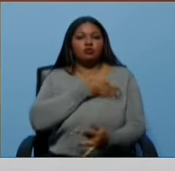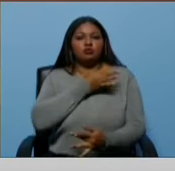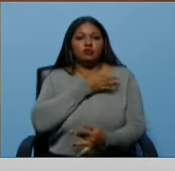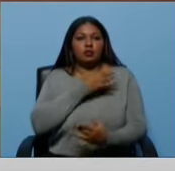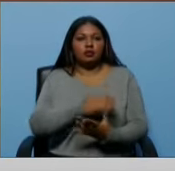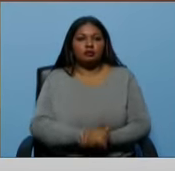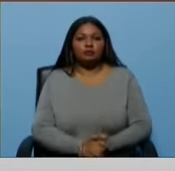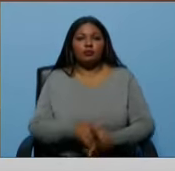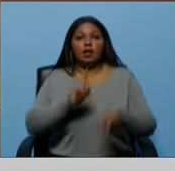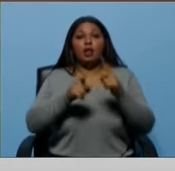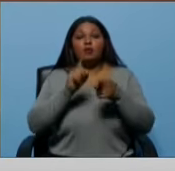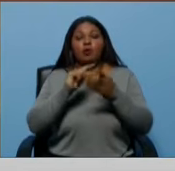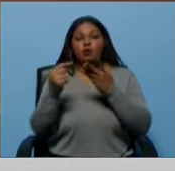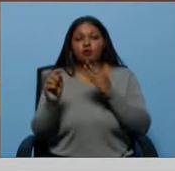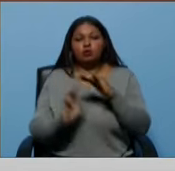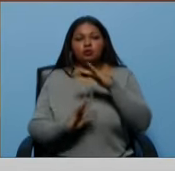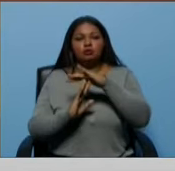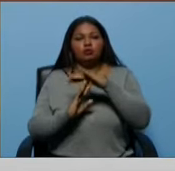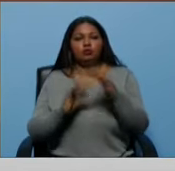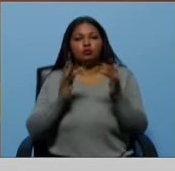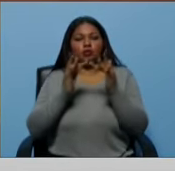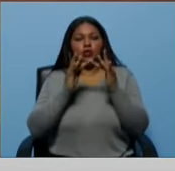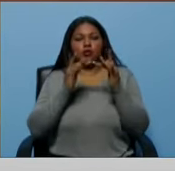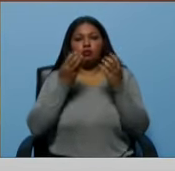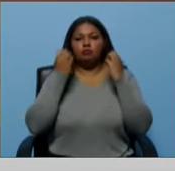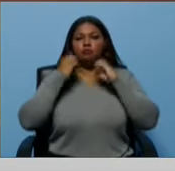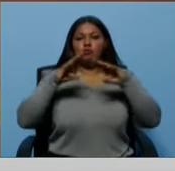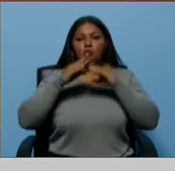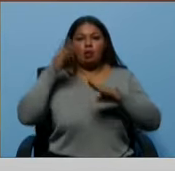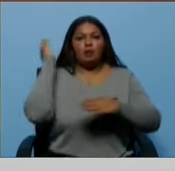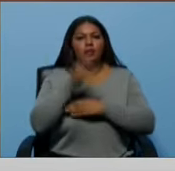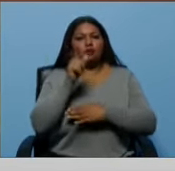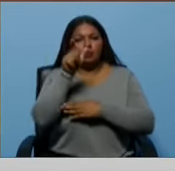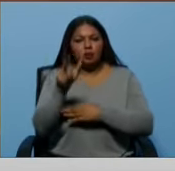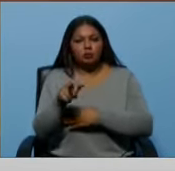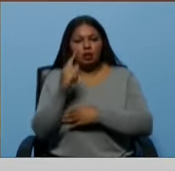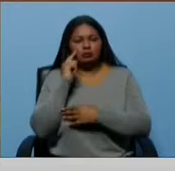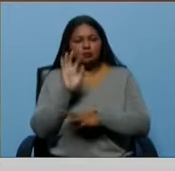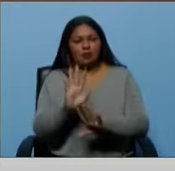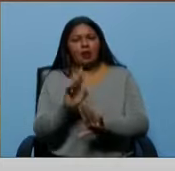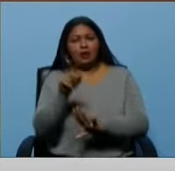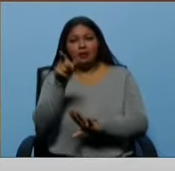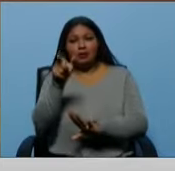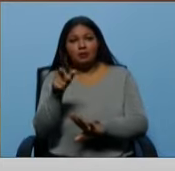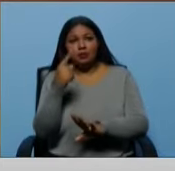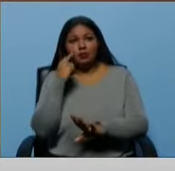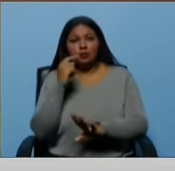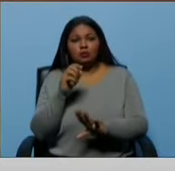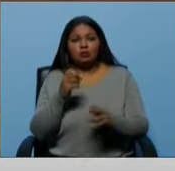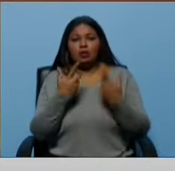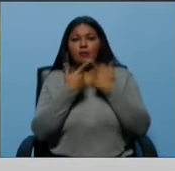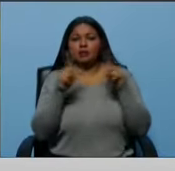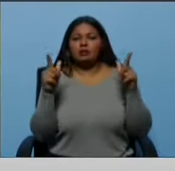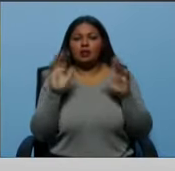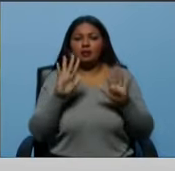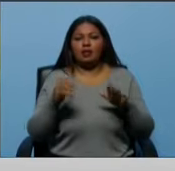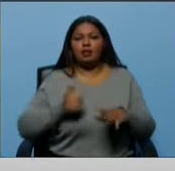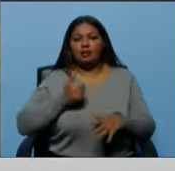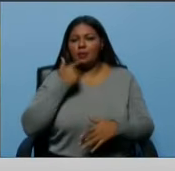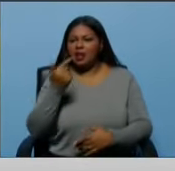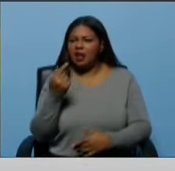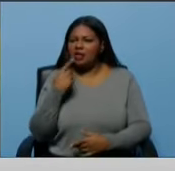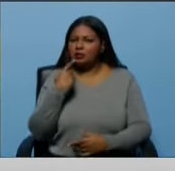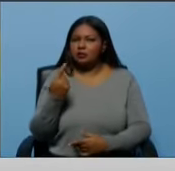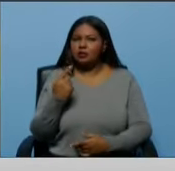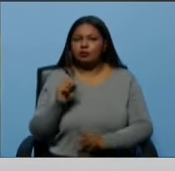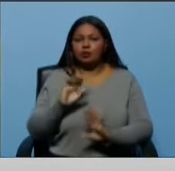es ilimitada, porque uno no puede agarrar una red social y amenazar de muerte a alguien y esa persona dice, no, pero es que yo tengo mi libertad de expresión. Yo puedo decir lo que me dé la gana, no, no.